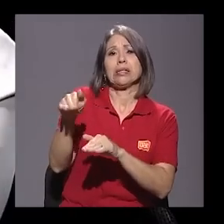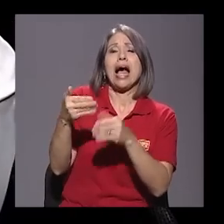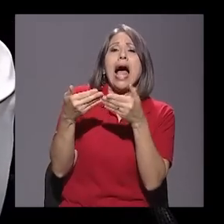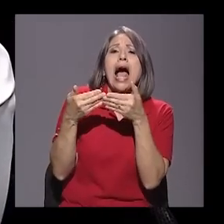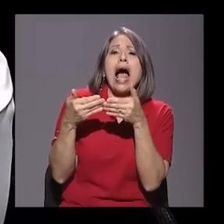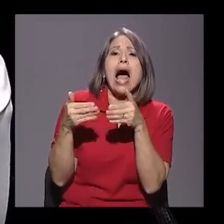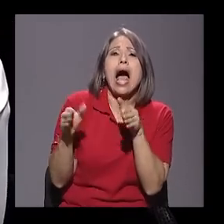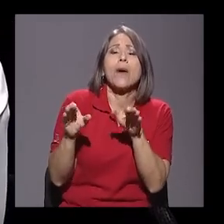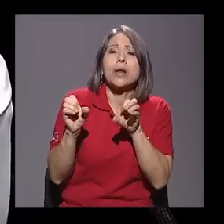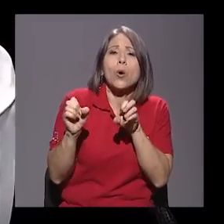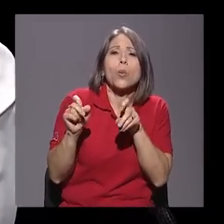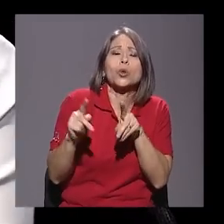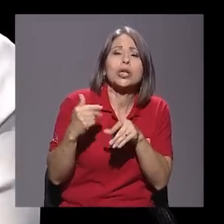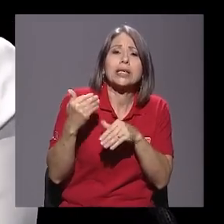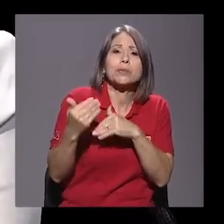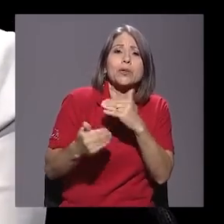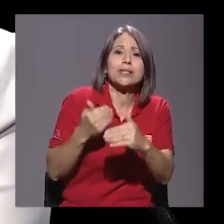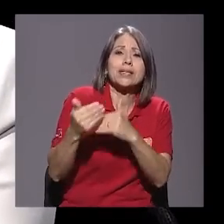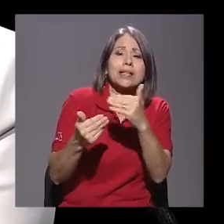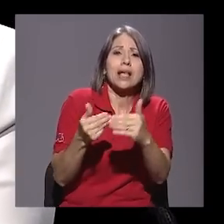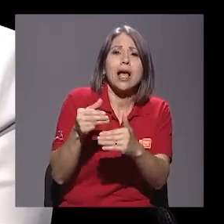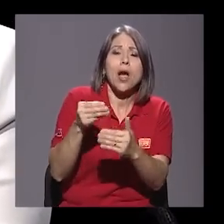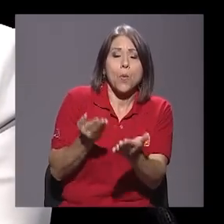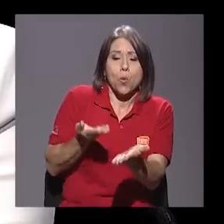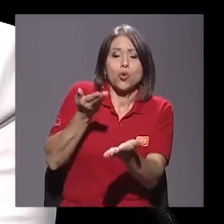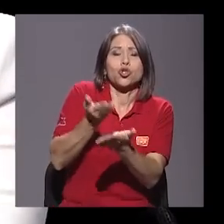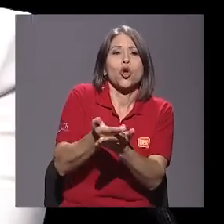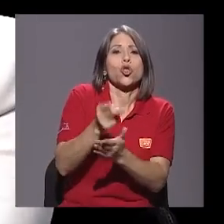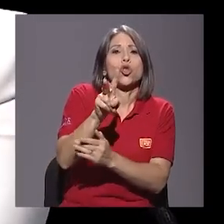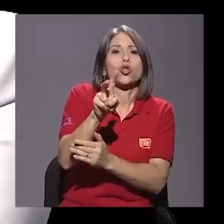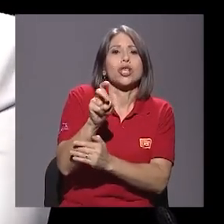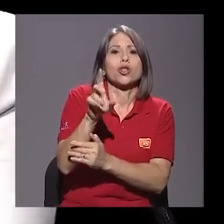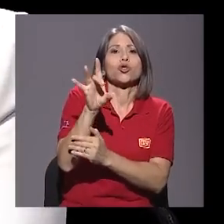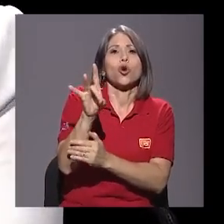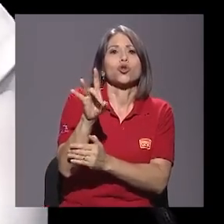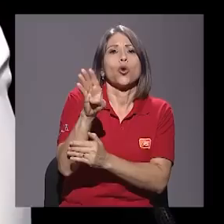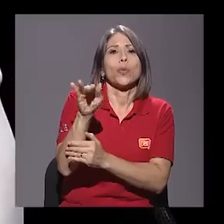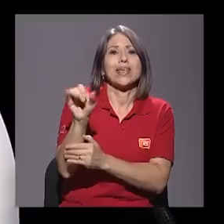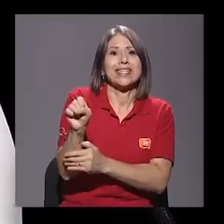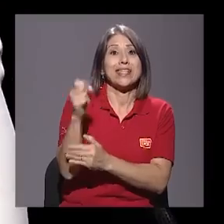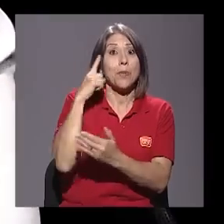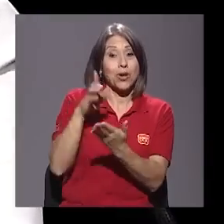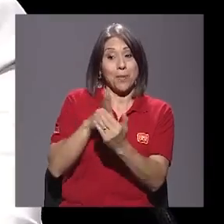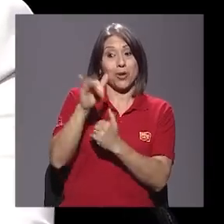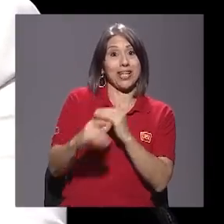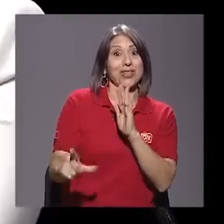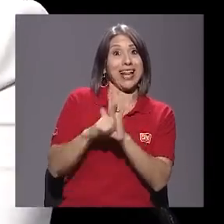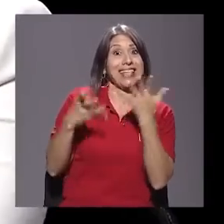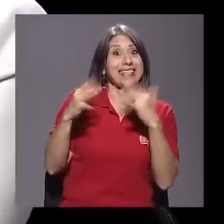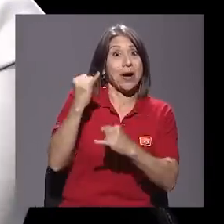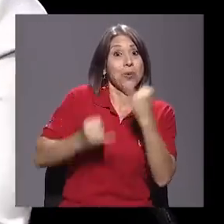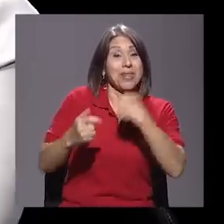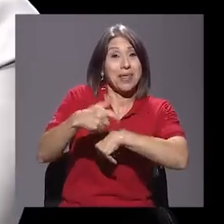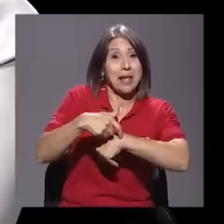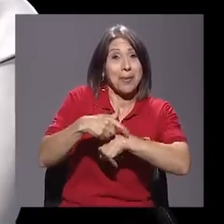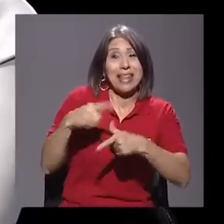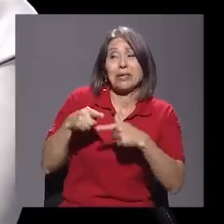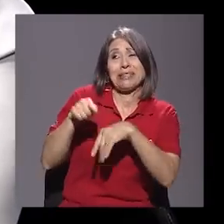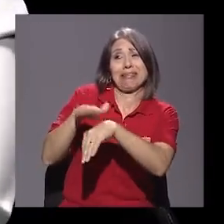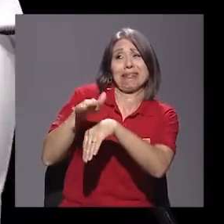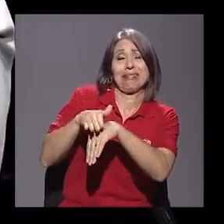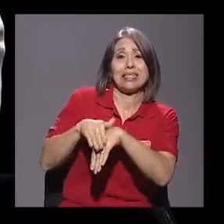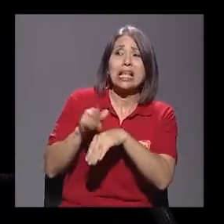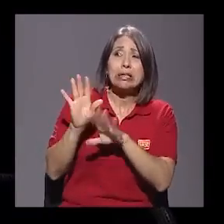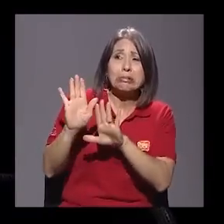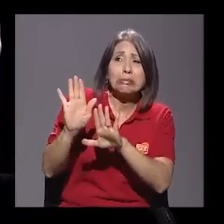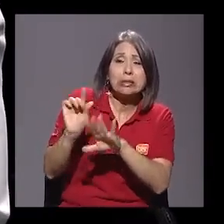una ventanita procedimental en la moción 208 bis, porque el proyecto de ley ya estaba en la última etapa. Entonces le pedía, déjenos abrir una ventanita,